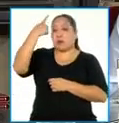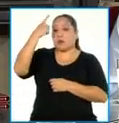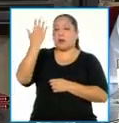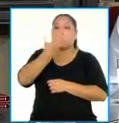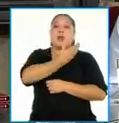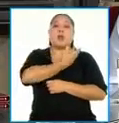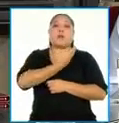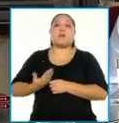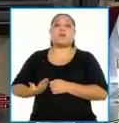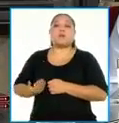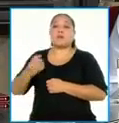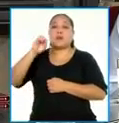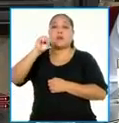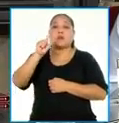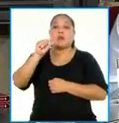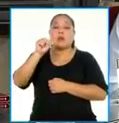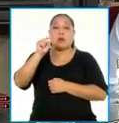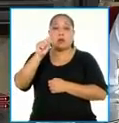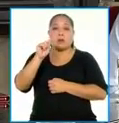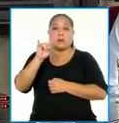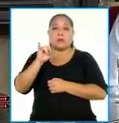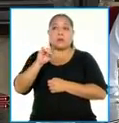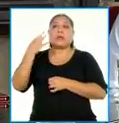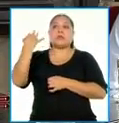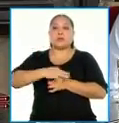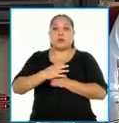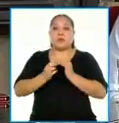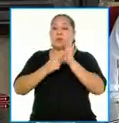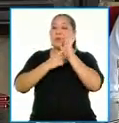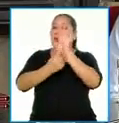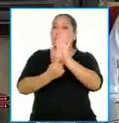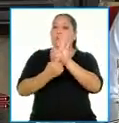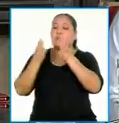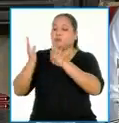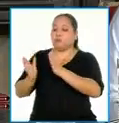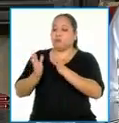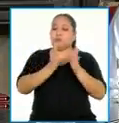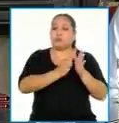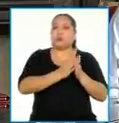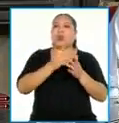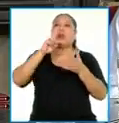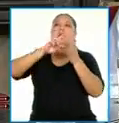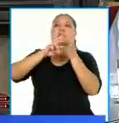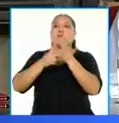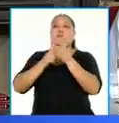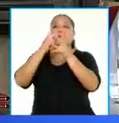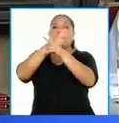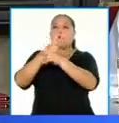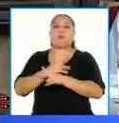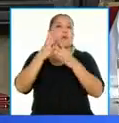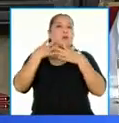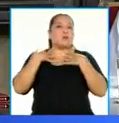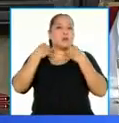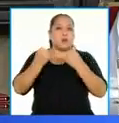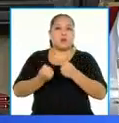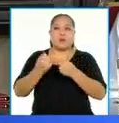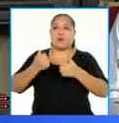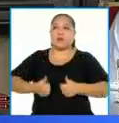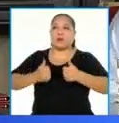Francisco Sagasti, siempre hacemos un balance entre lo que significa el cuidado de la salud y la vida de